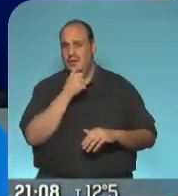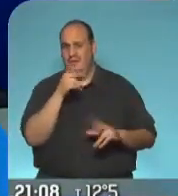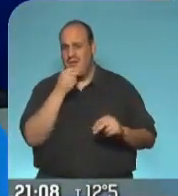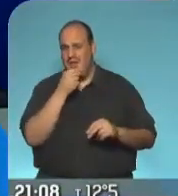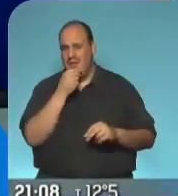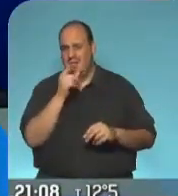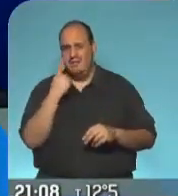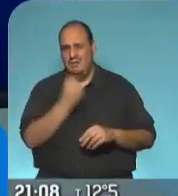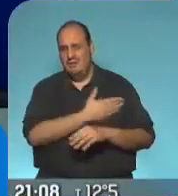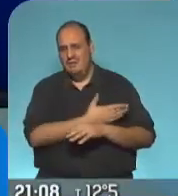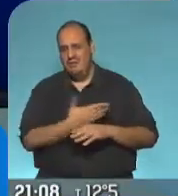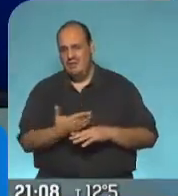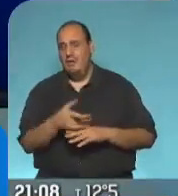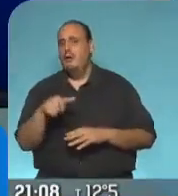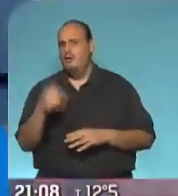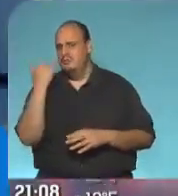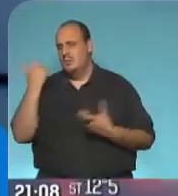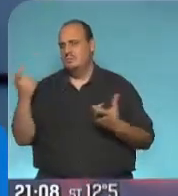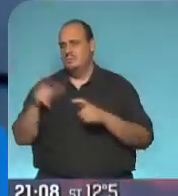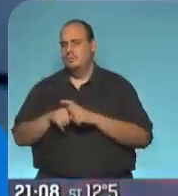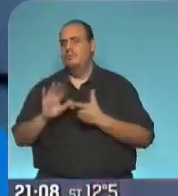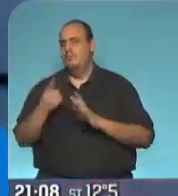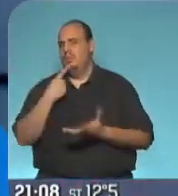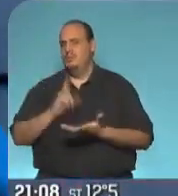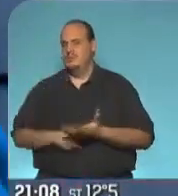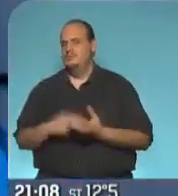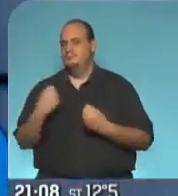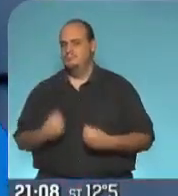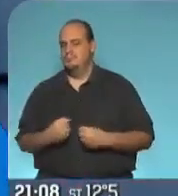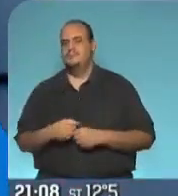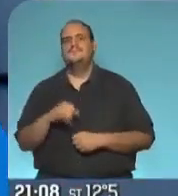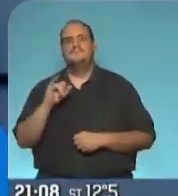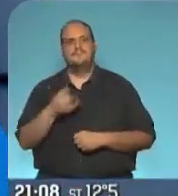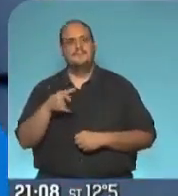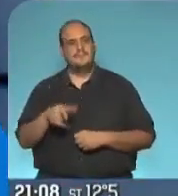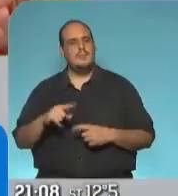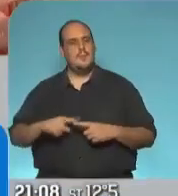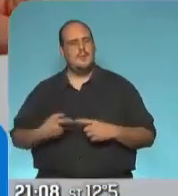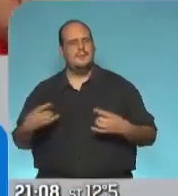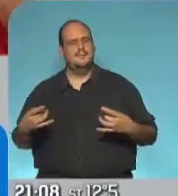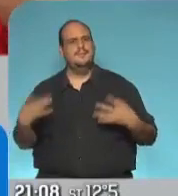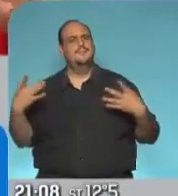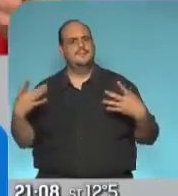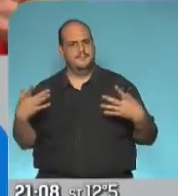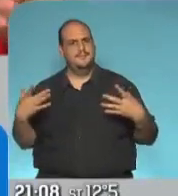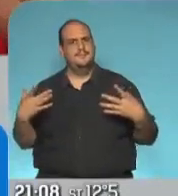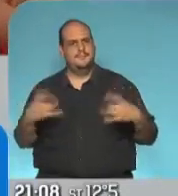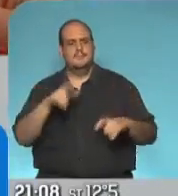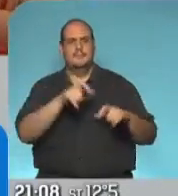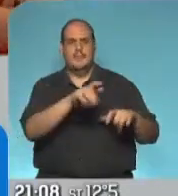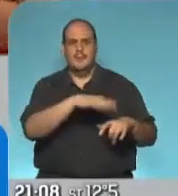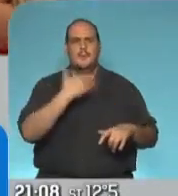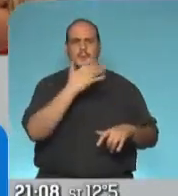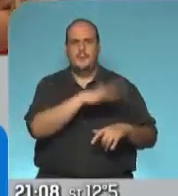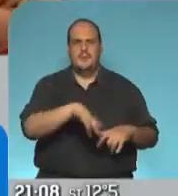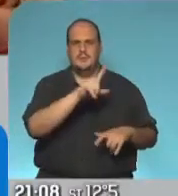haya alguna medida al respecto, Lucía. Sí, Ariel, porque sabés que esto había generado ya una tensión política, digamos, hacinamiento